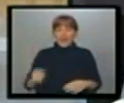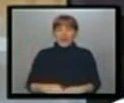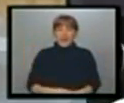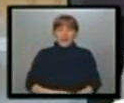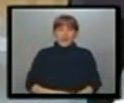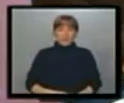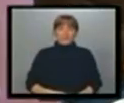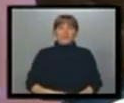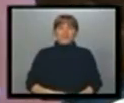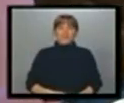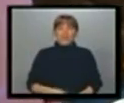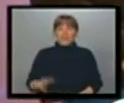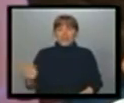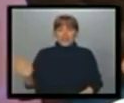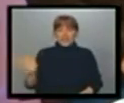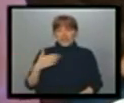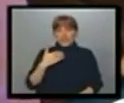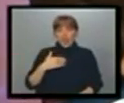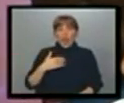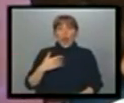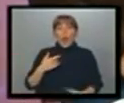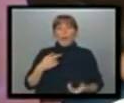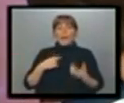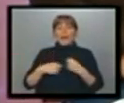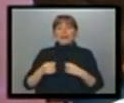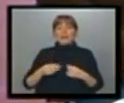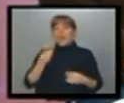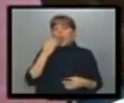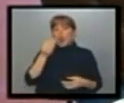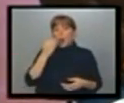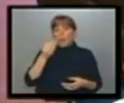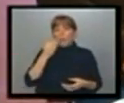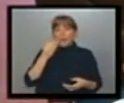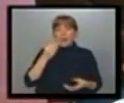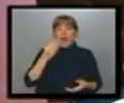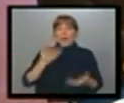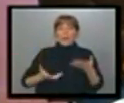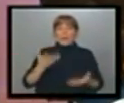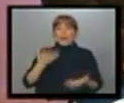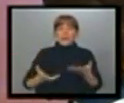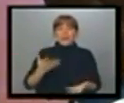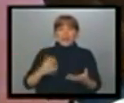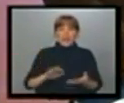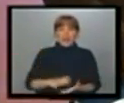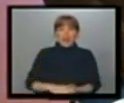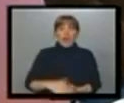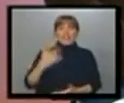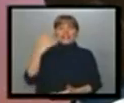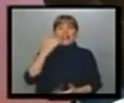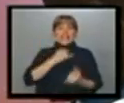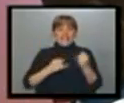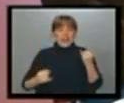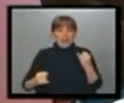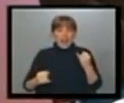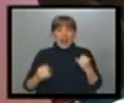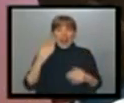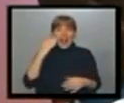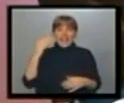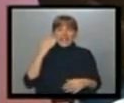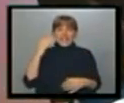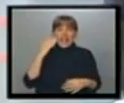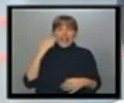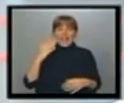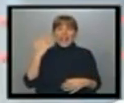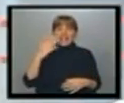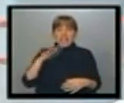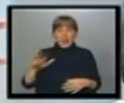lo que pasa en casi todos de venta de comida por peso? Para liquidar todo lo del día, a partir de las 3:30 de la tarde y hasta que cierran, hasta las 5:30. Entonces tenés